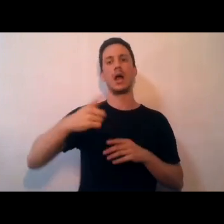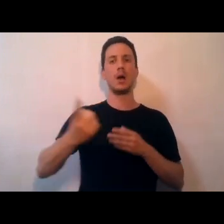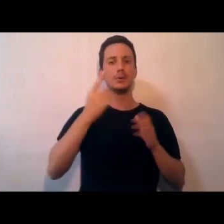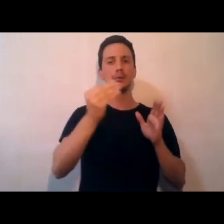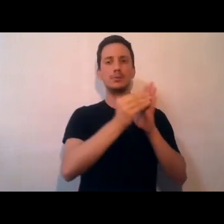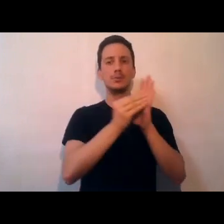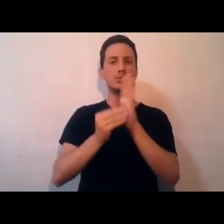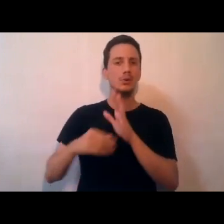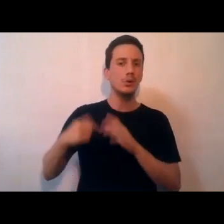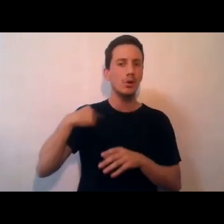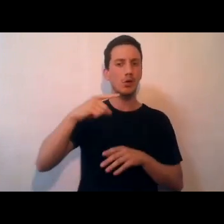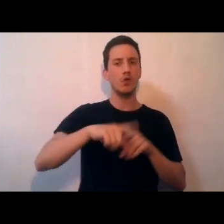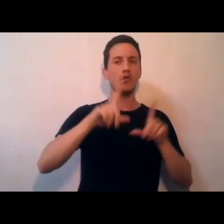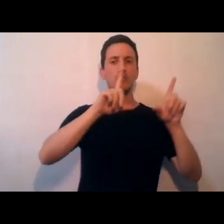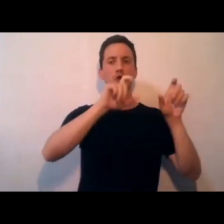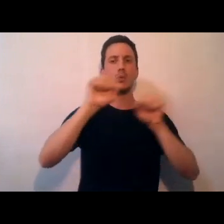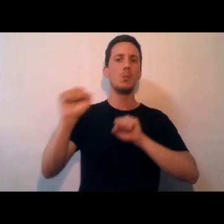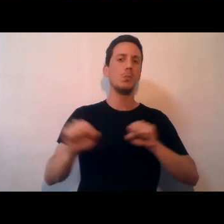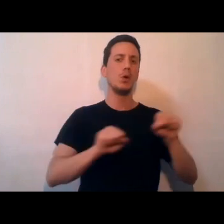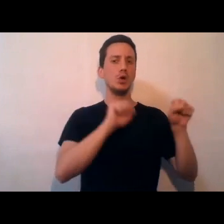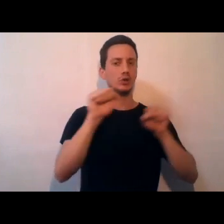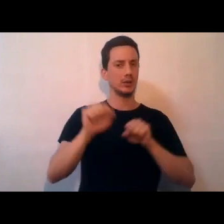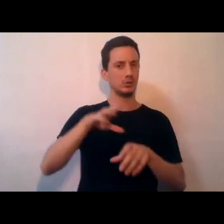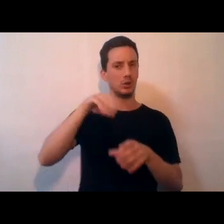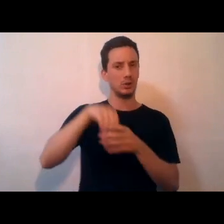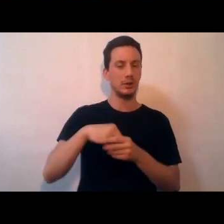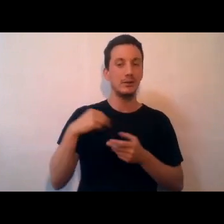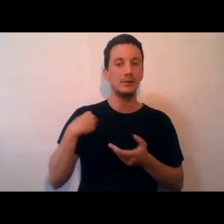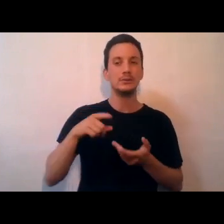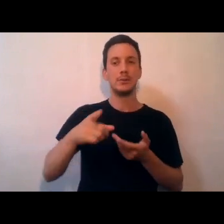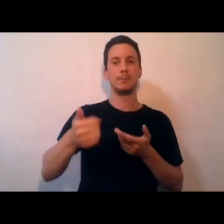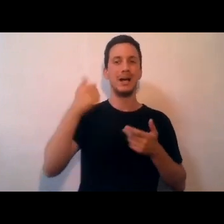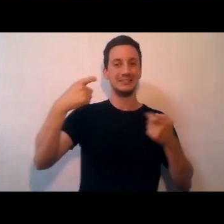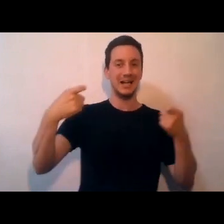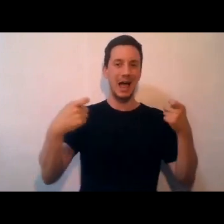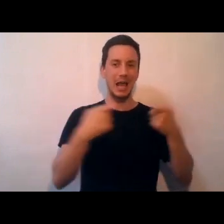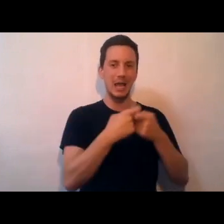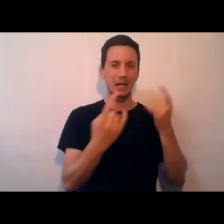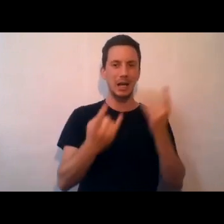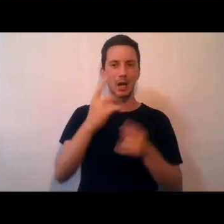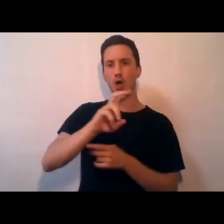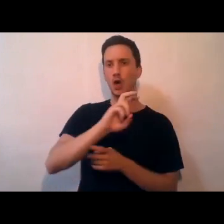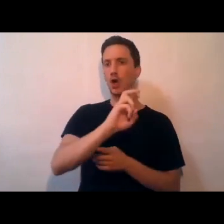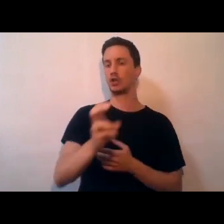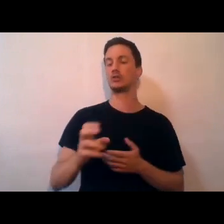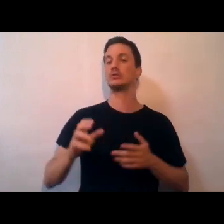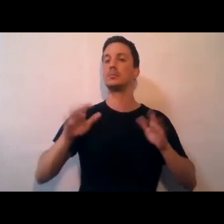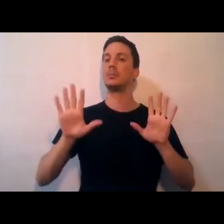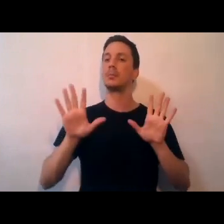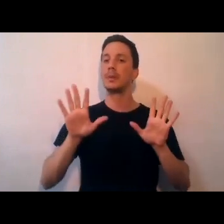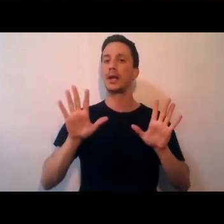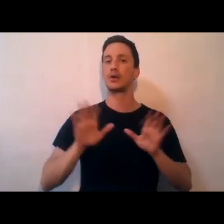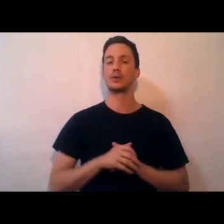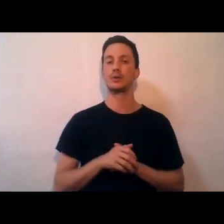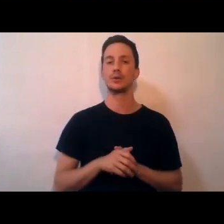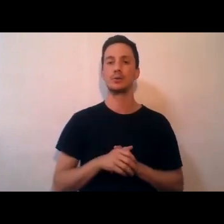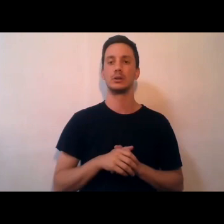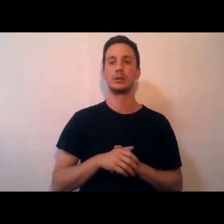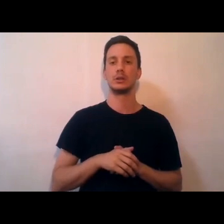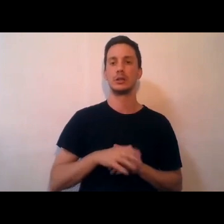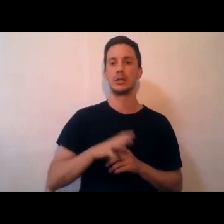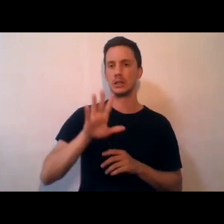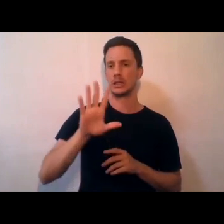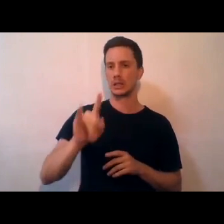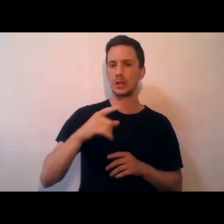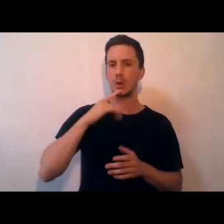retirando de los fotoprotectores porque se ve que, ¿no? que causan más alergia que otros, pero sí que es cierto que al